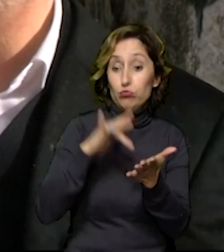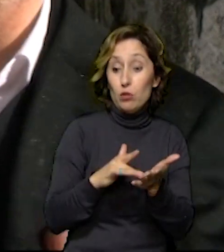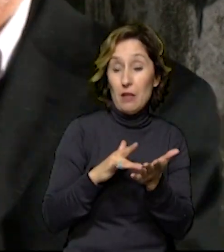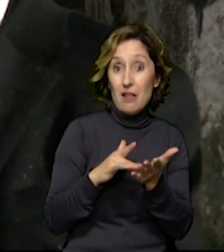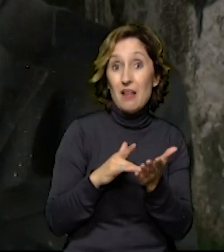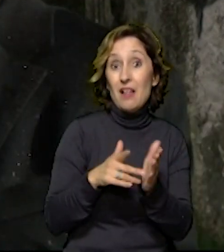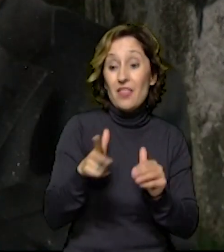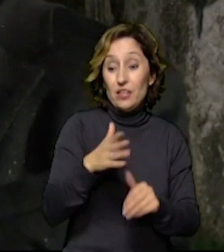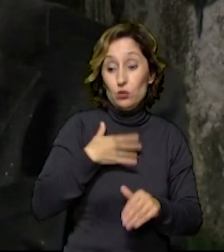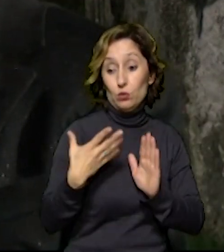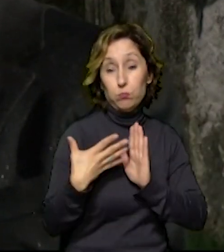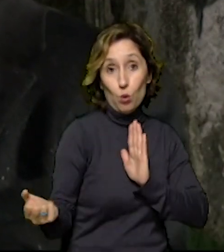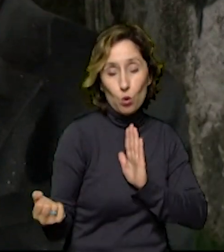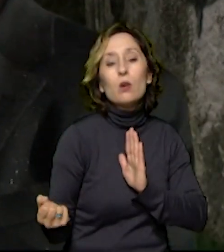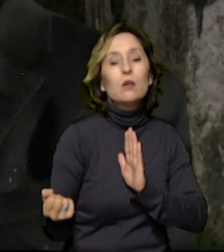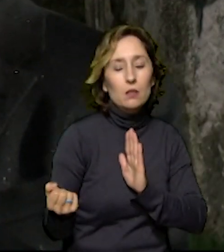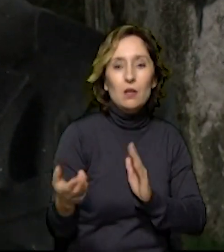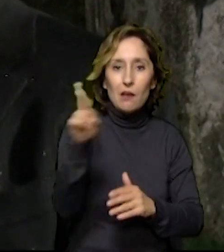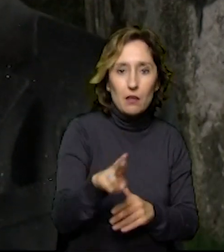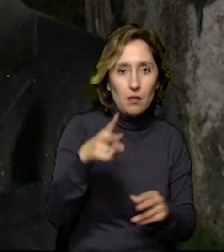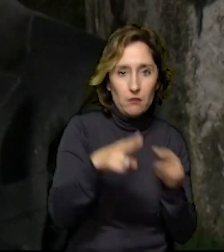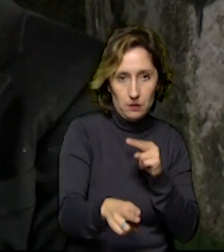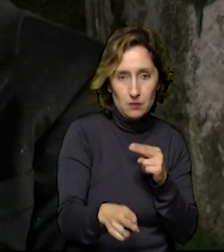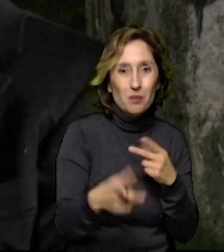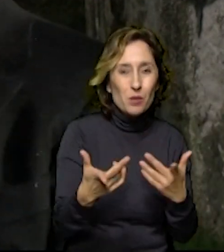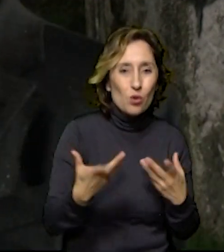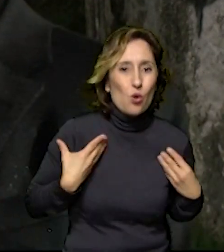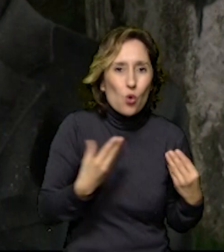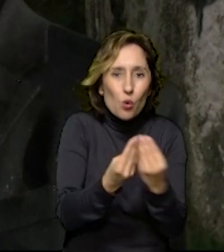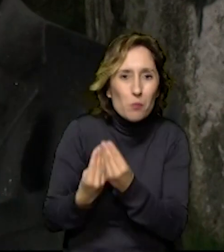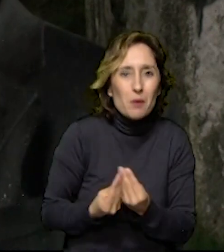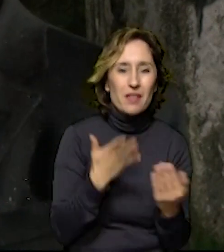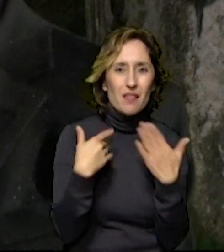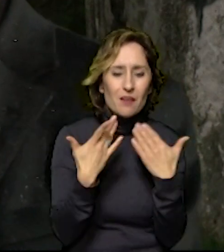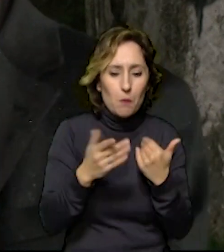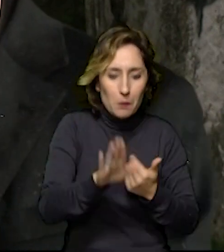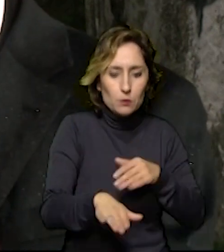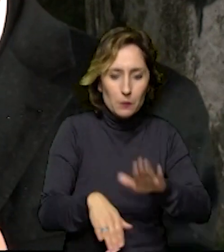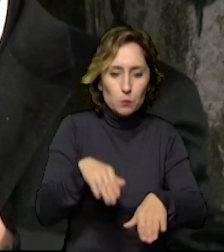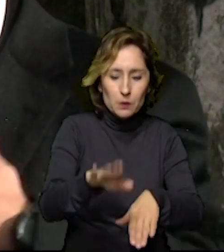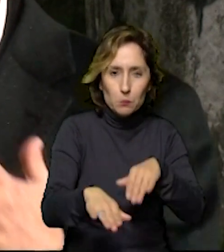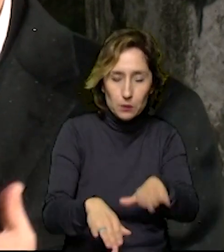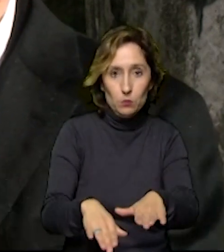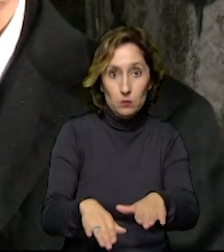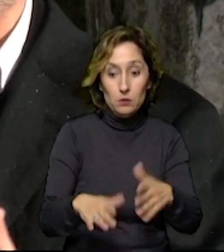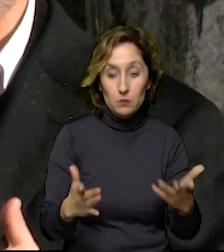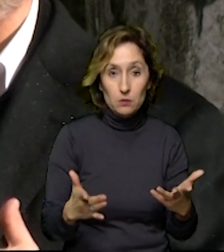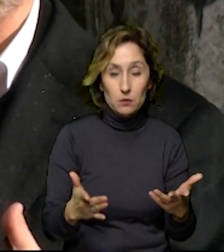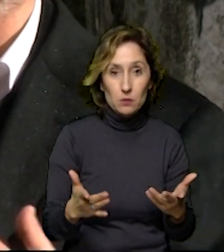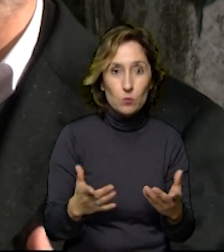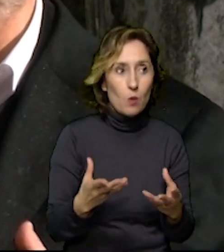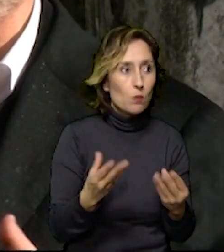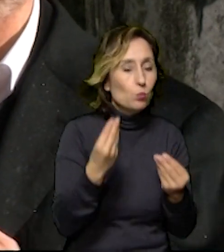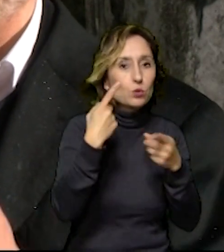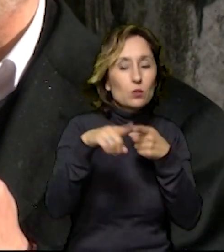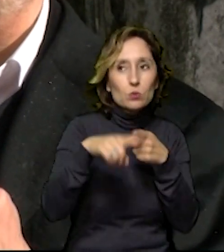pasado, pero con esa idea de convivir, de diálogo, de pasito a pasito, y quizás más que grandes actuaciones